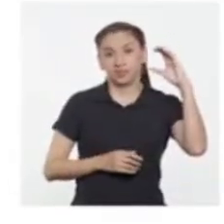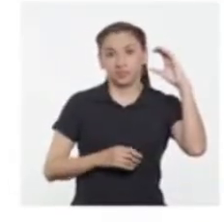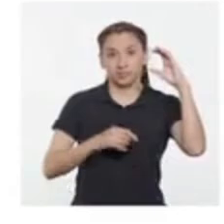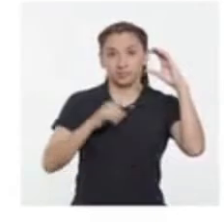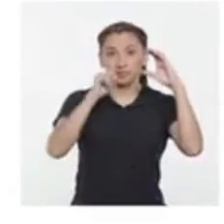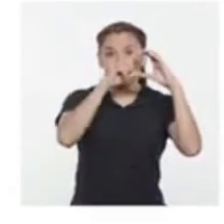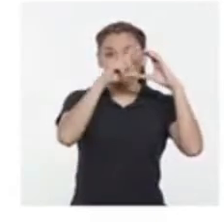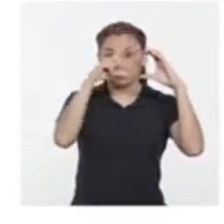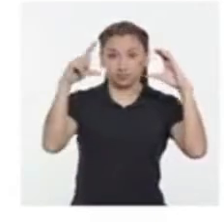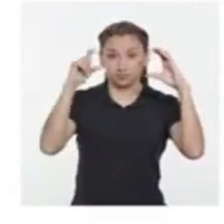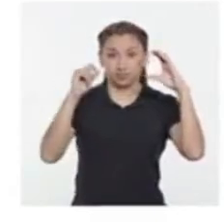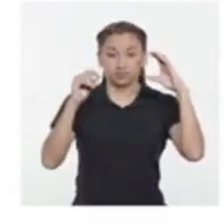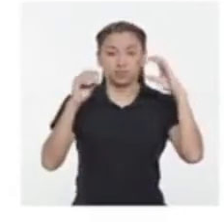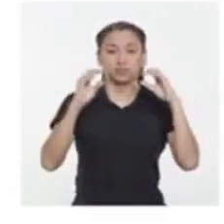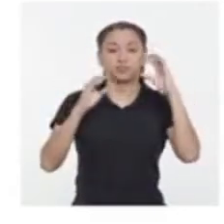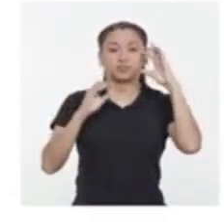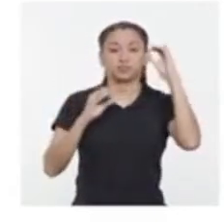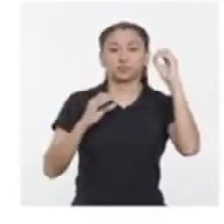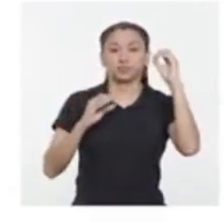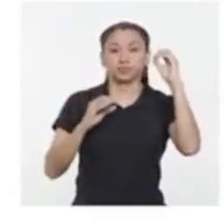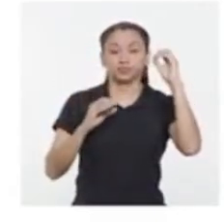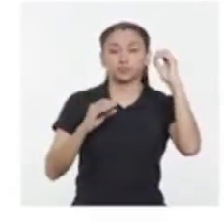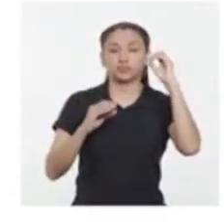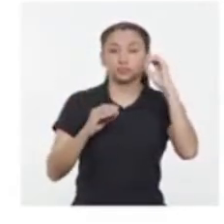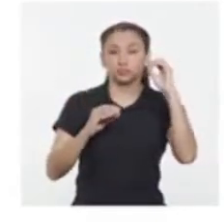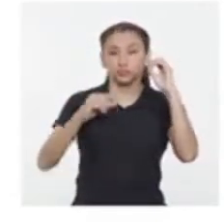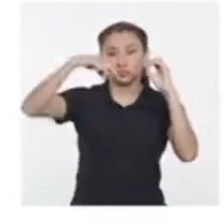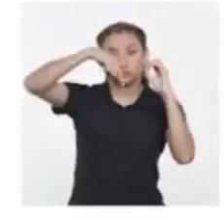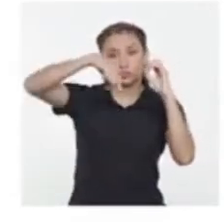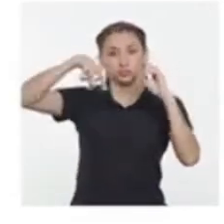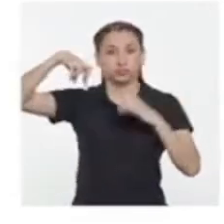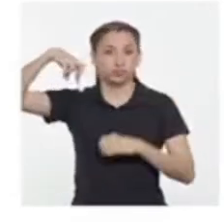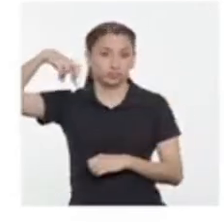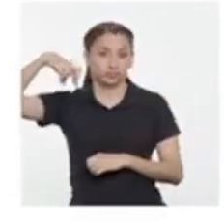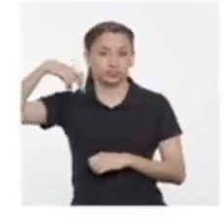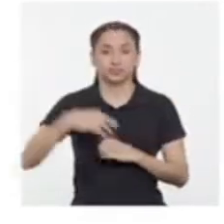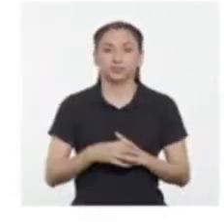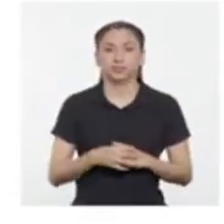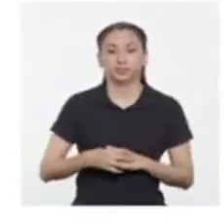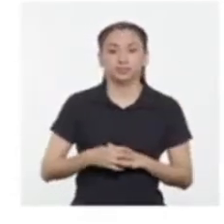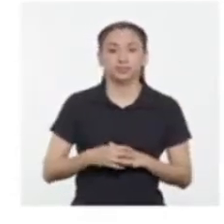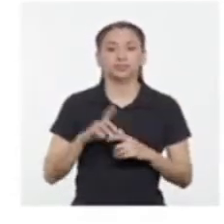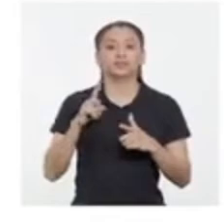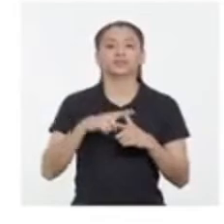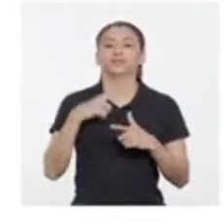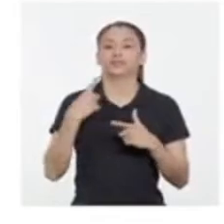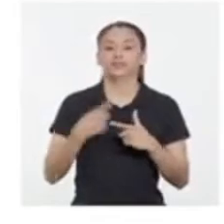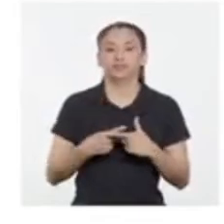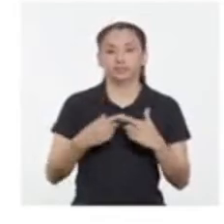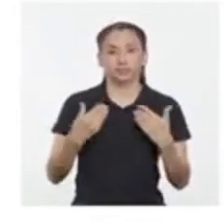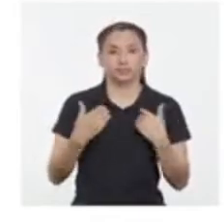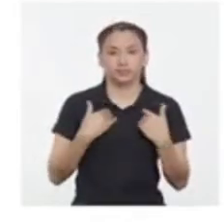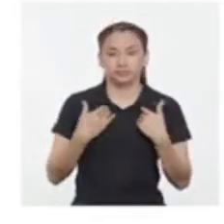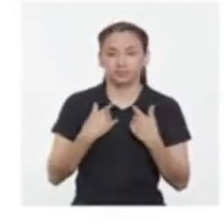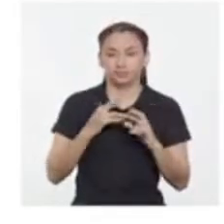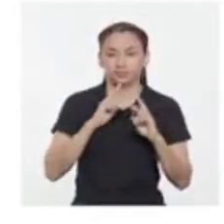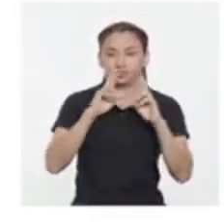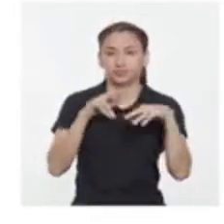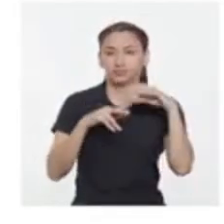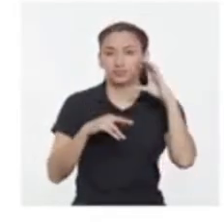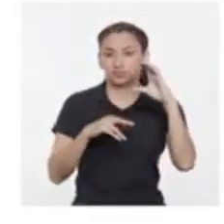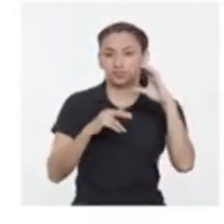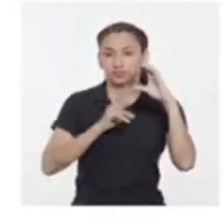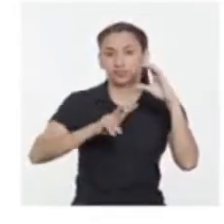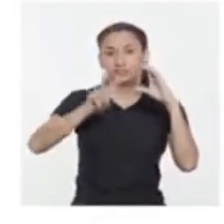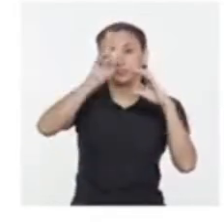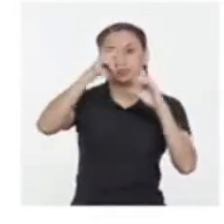en el triángulo rectángulo OQP, aplicando el teorema de Pitágoras. Entonces, tenemos que C